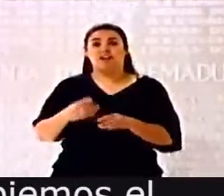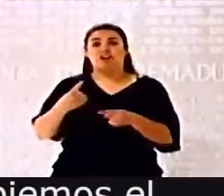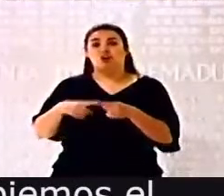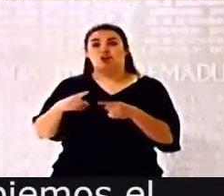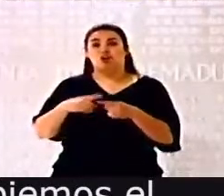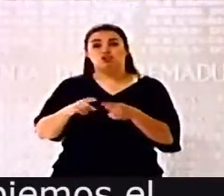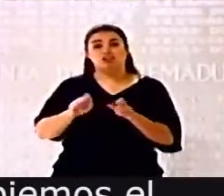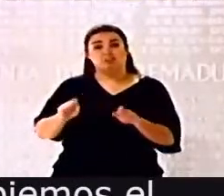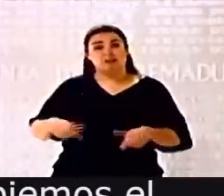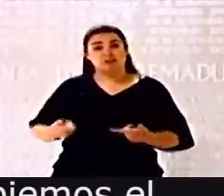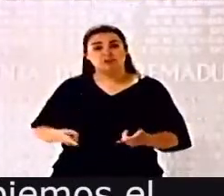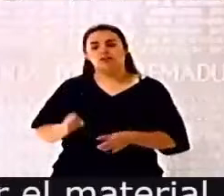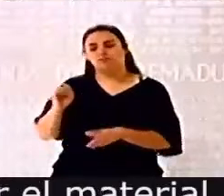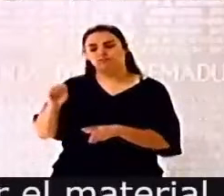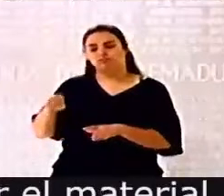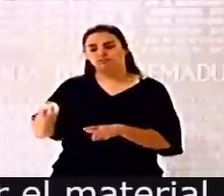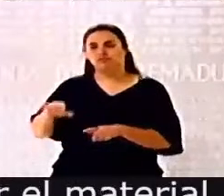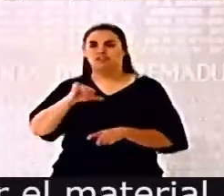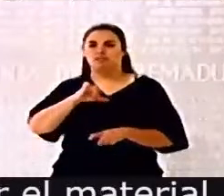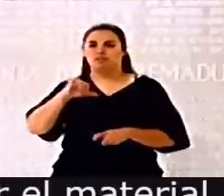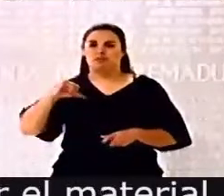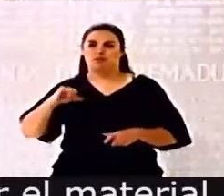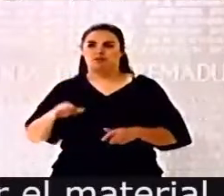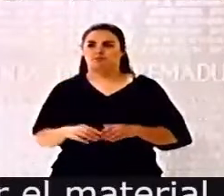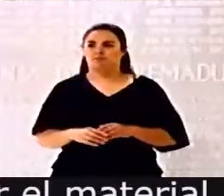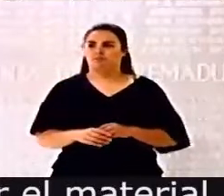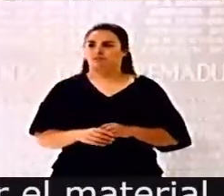material desechable. Que no